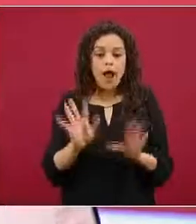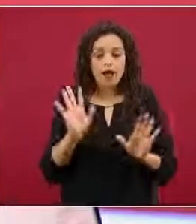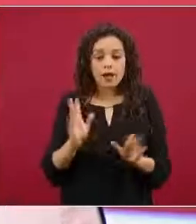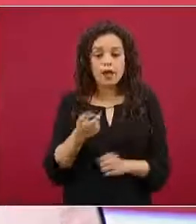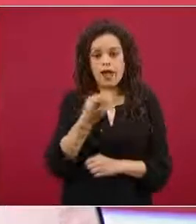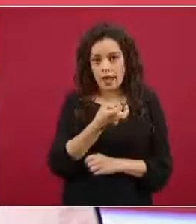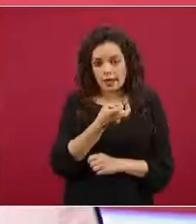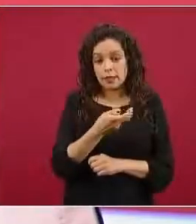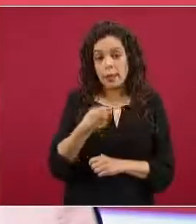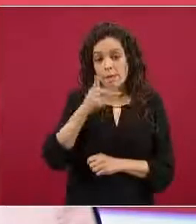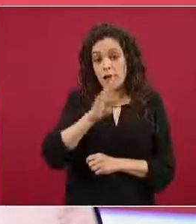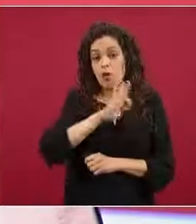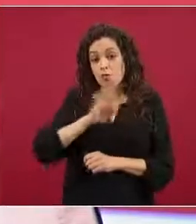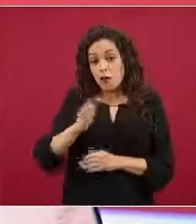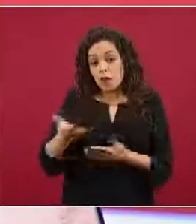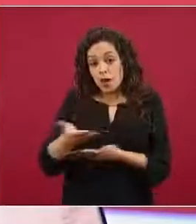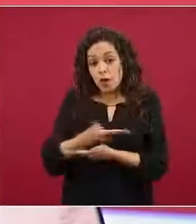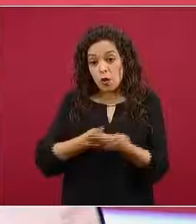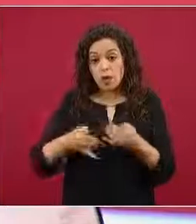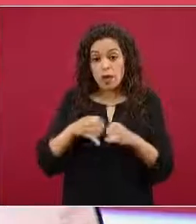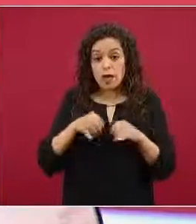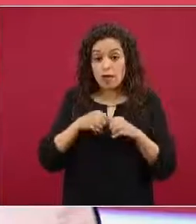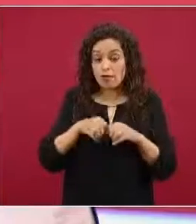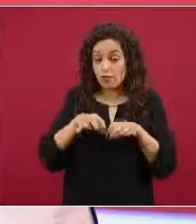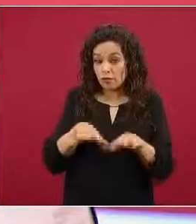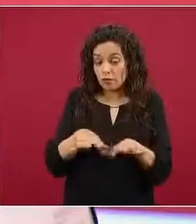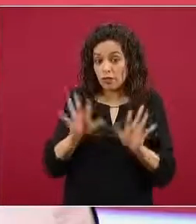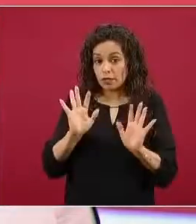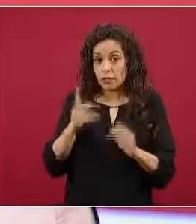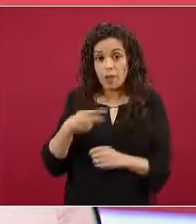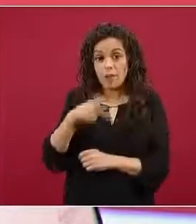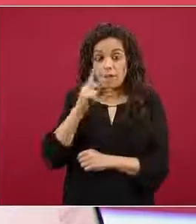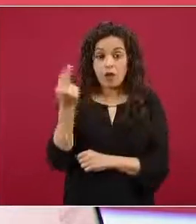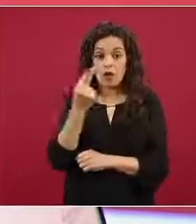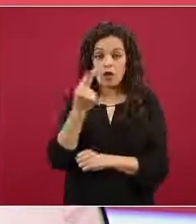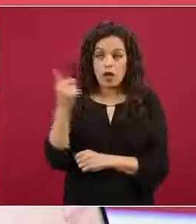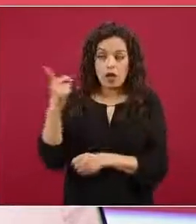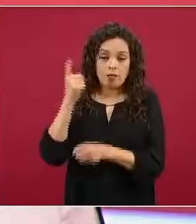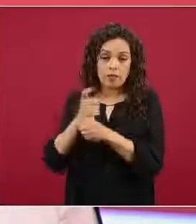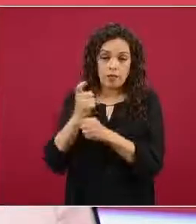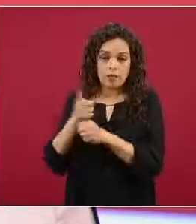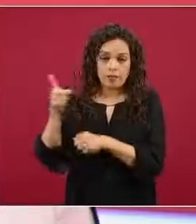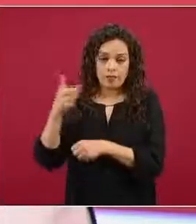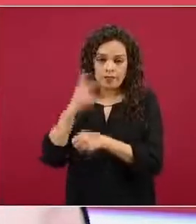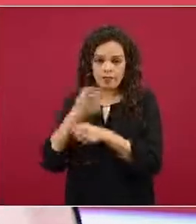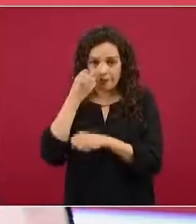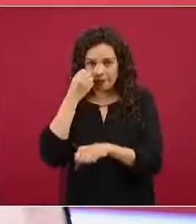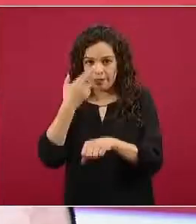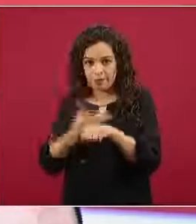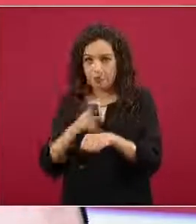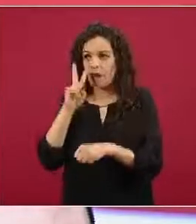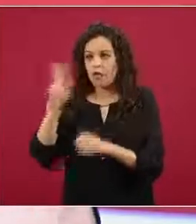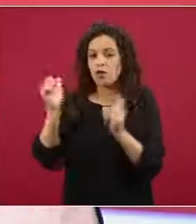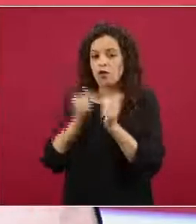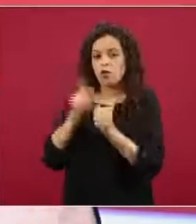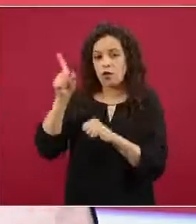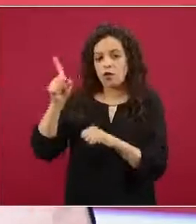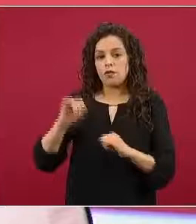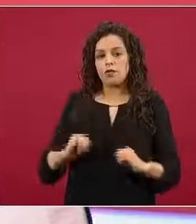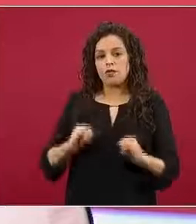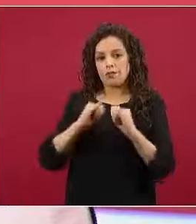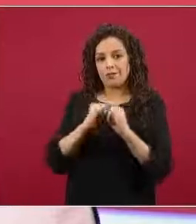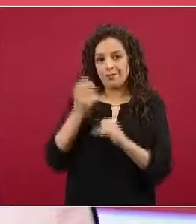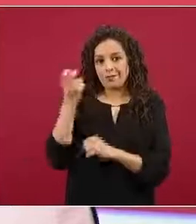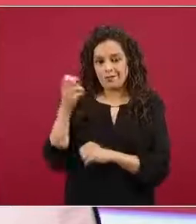compartir probablemente, y tendría que verlo el subsecretario con el Instituto Nacional de Ciencias Médicas y Nutrición,